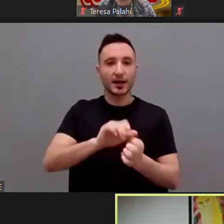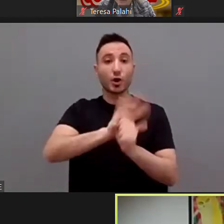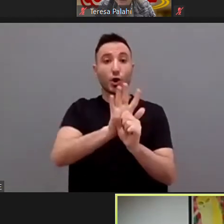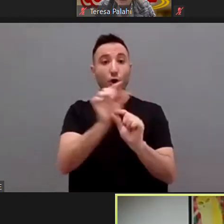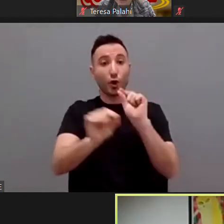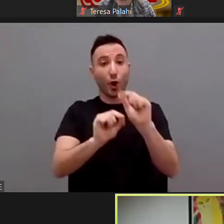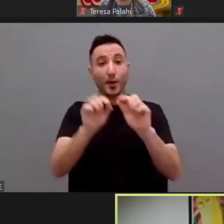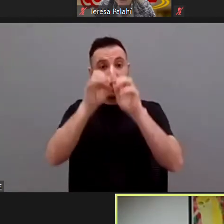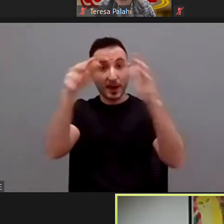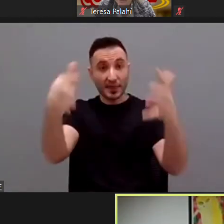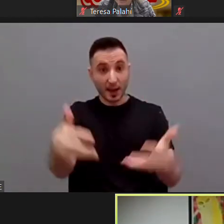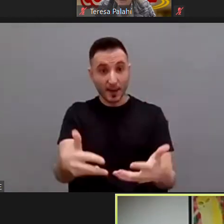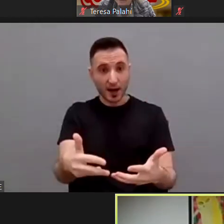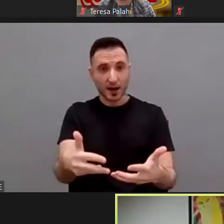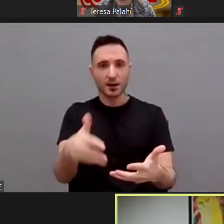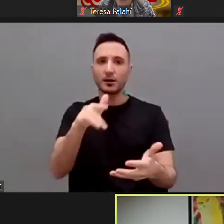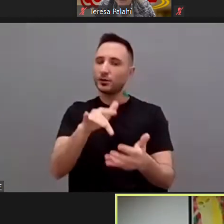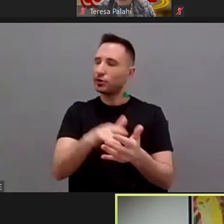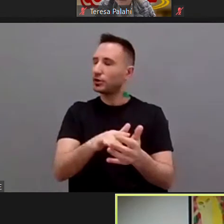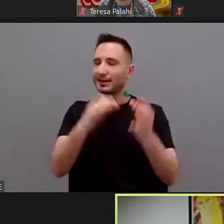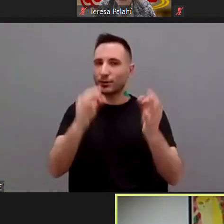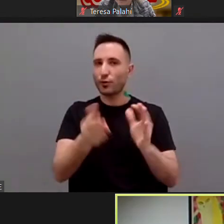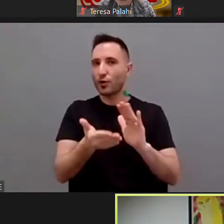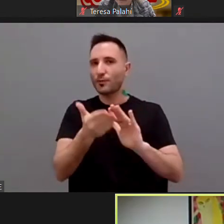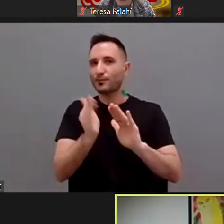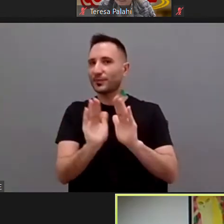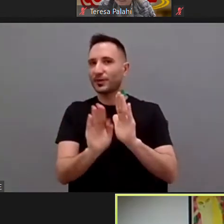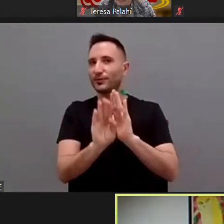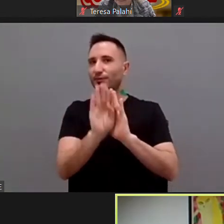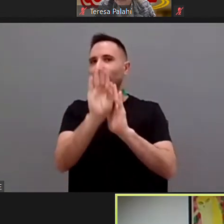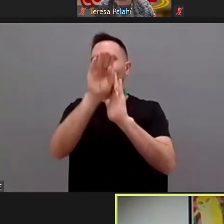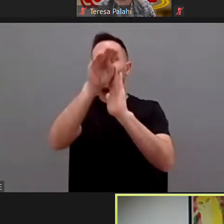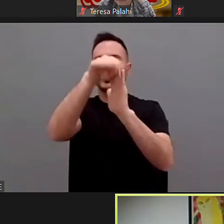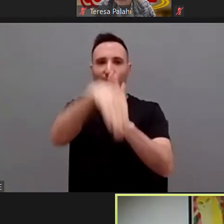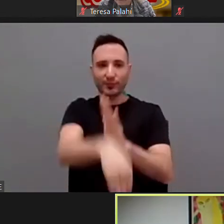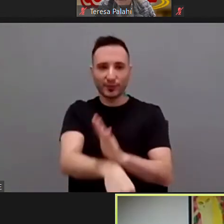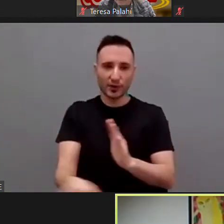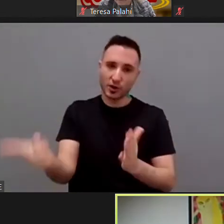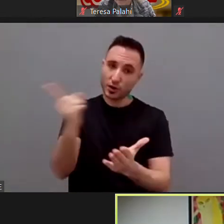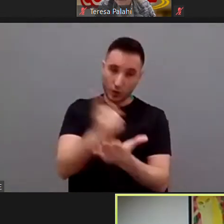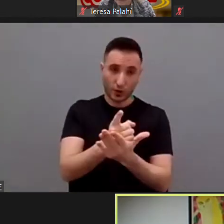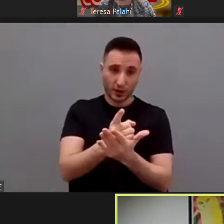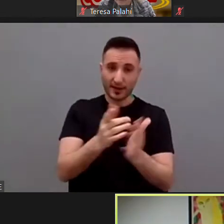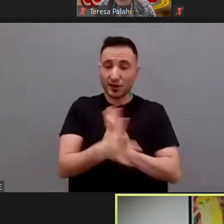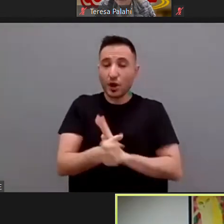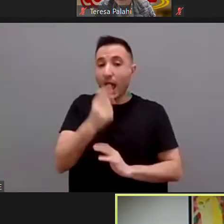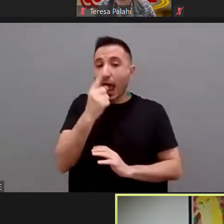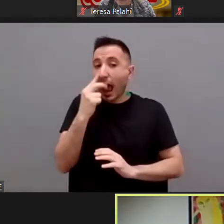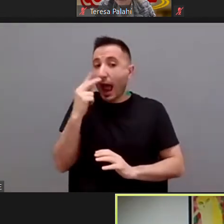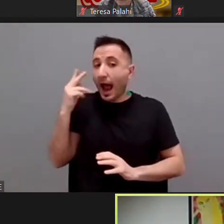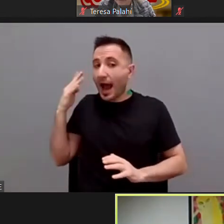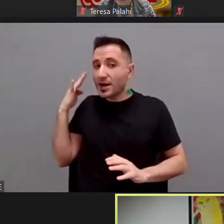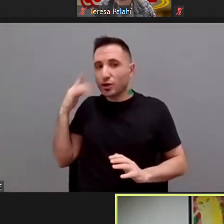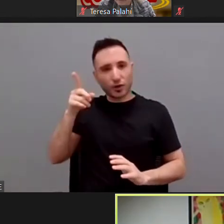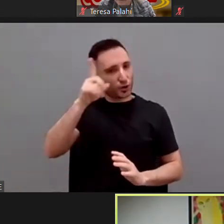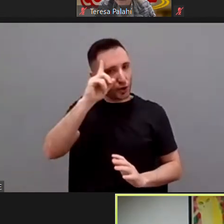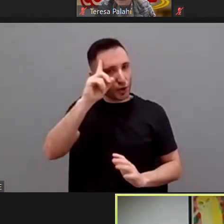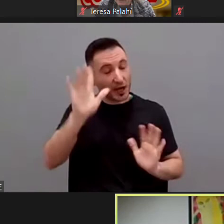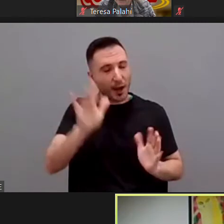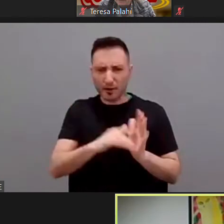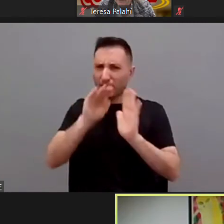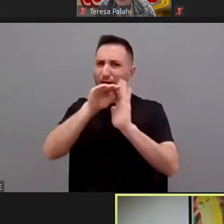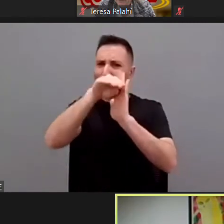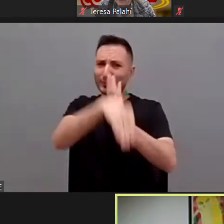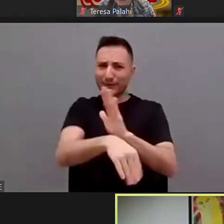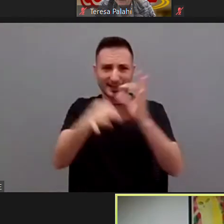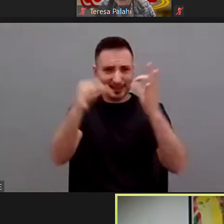pandemia pues se van a perder. No sé cuántos años vamos a retroceder, pero vamos a retroceder, eso es evidente. Y